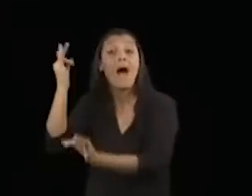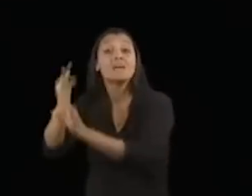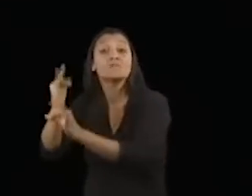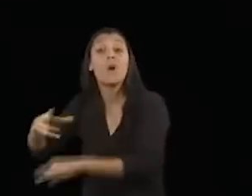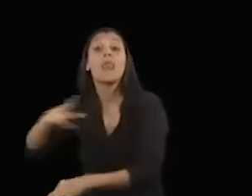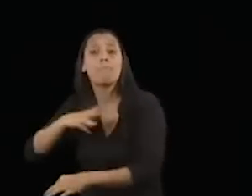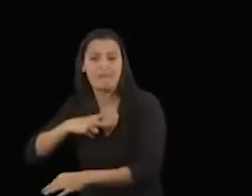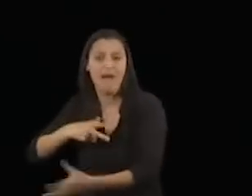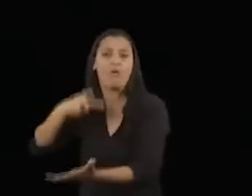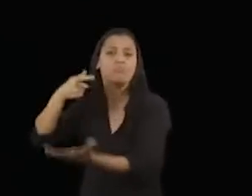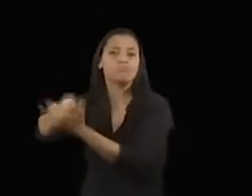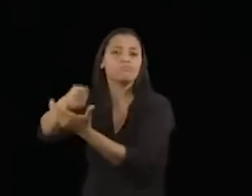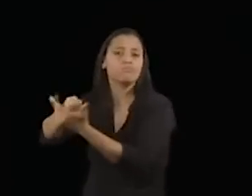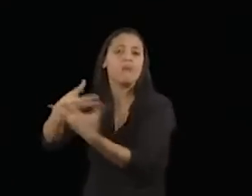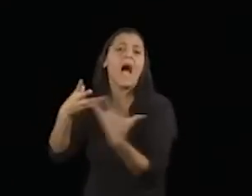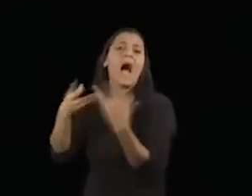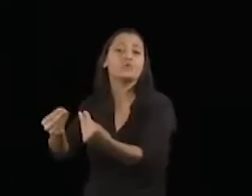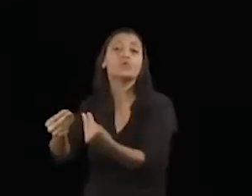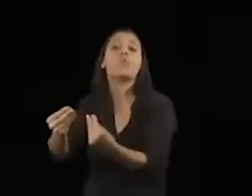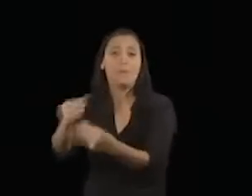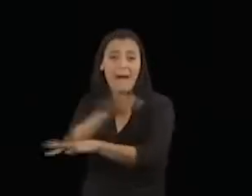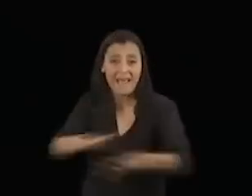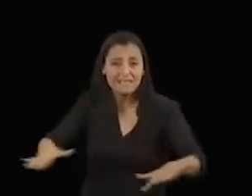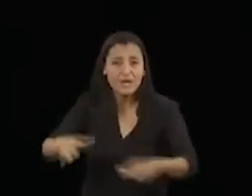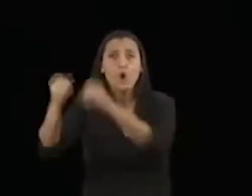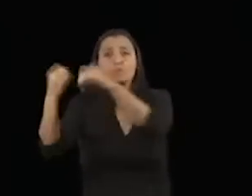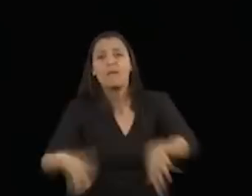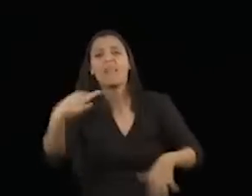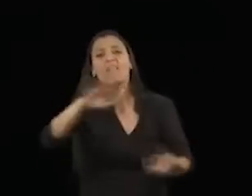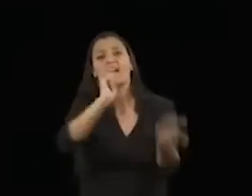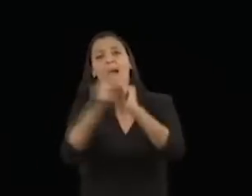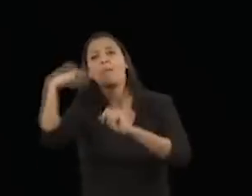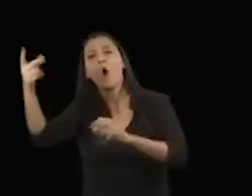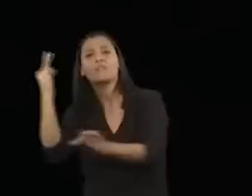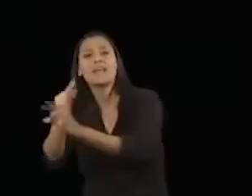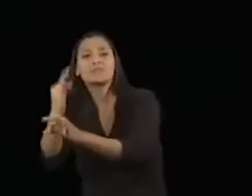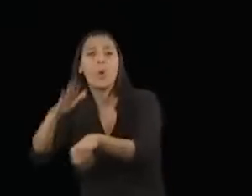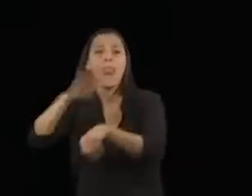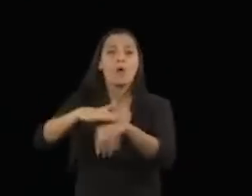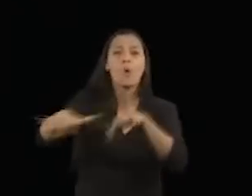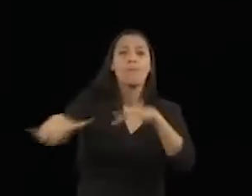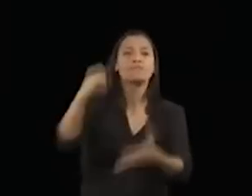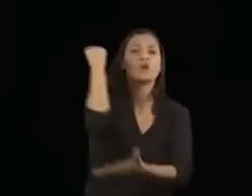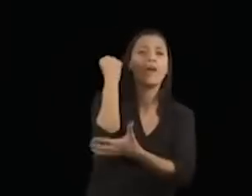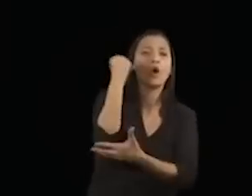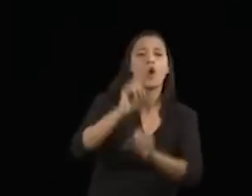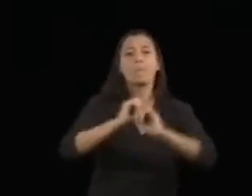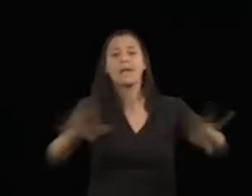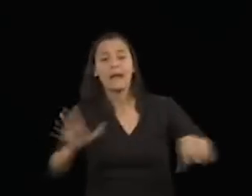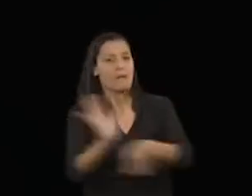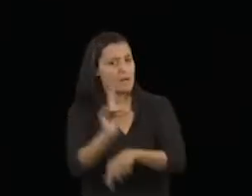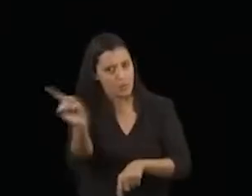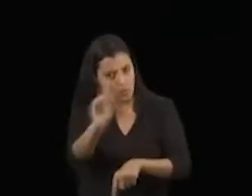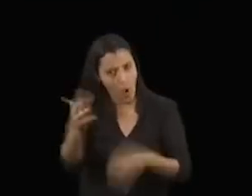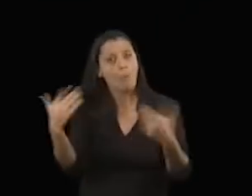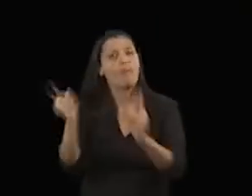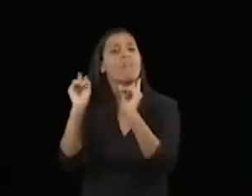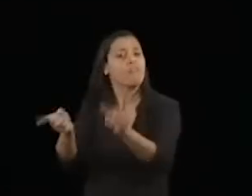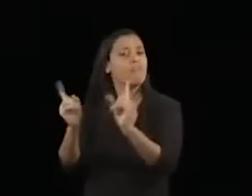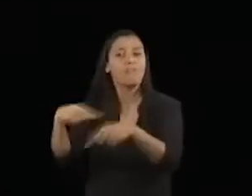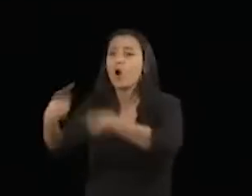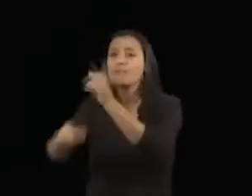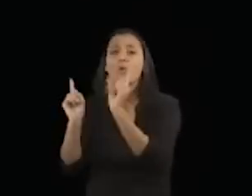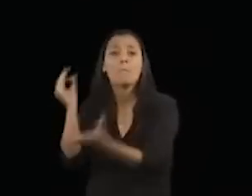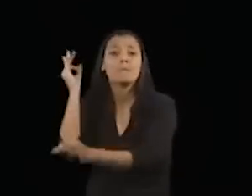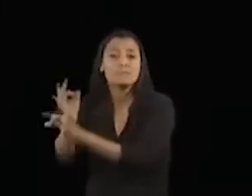privados. ¿Para qué? Para que los chicos no perdieran de ir al colegio, porque digamos a la situación grave que vive la familia, si